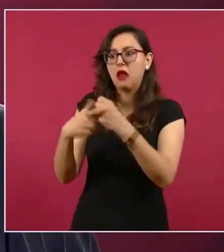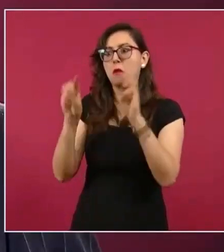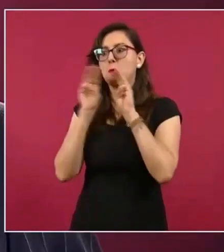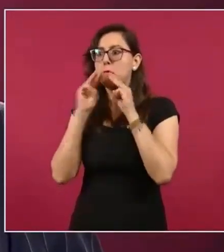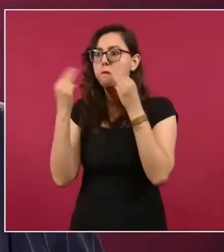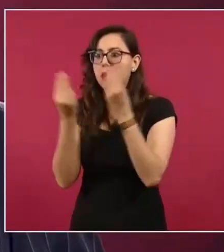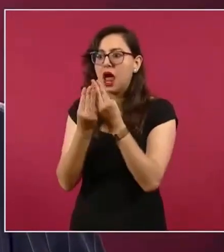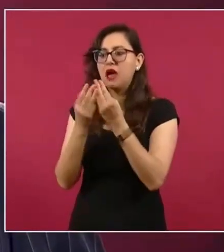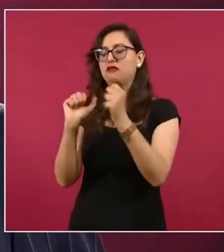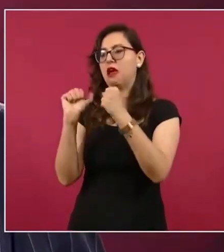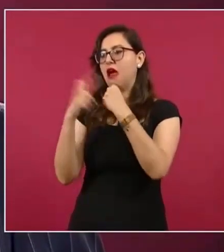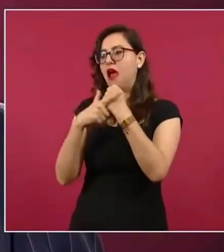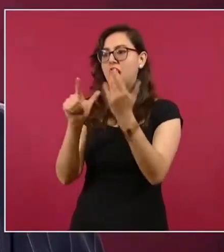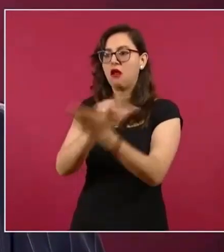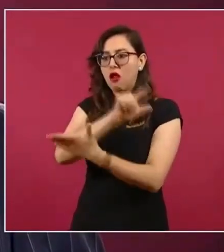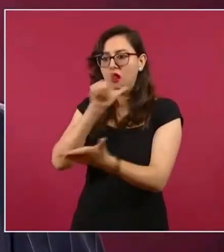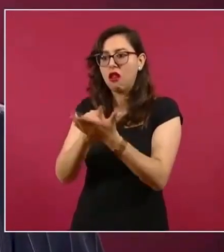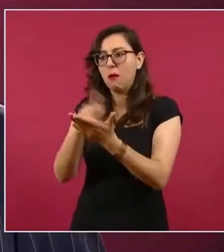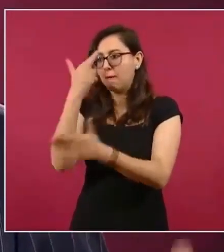de